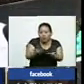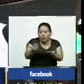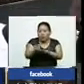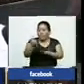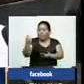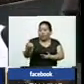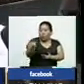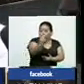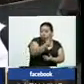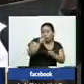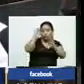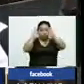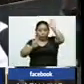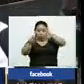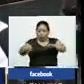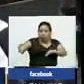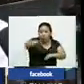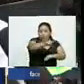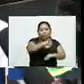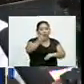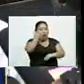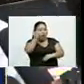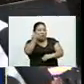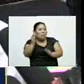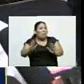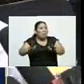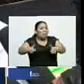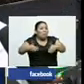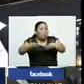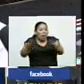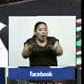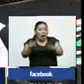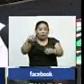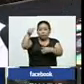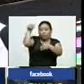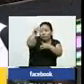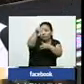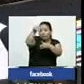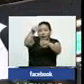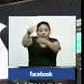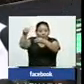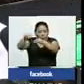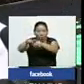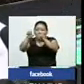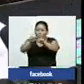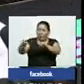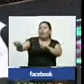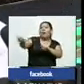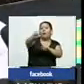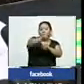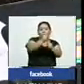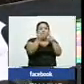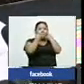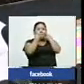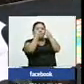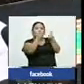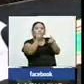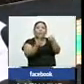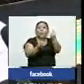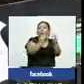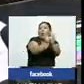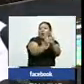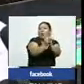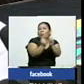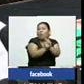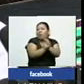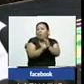activa en estos chicos y estas chicas a través de una serie de formaciones que les permiten a ellos identificar cuáles son los problemas